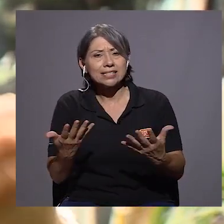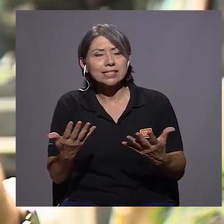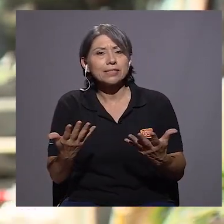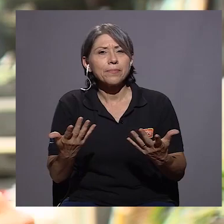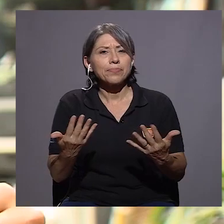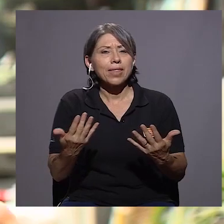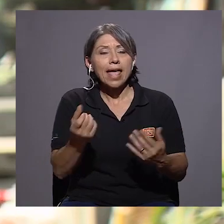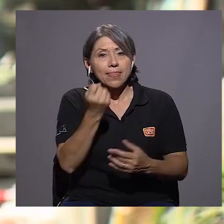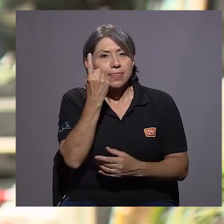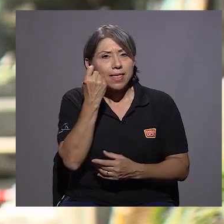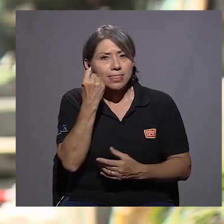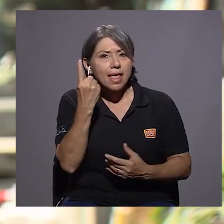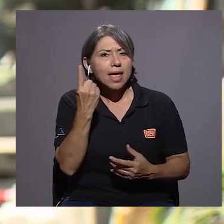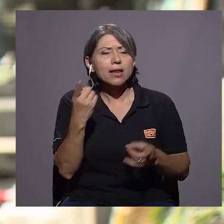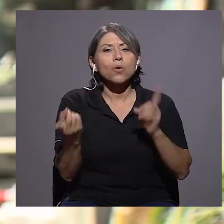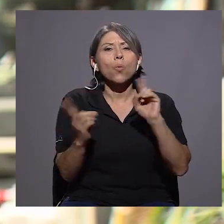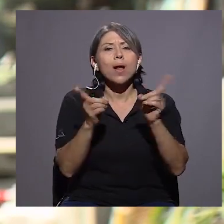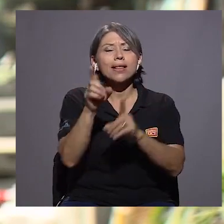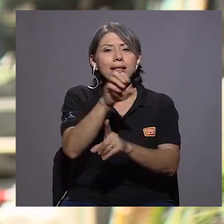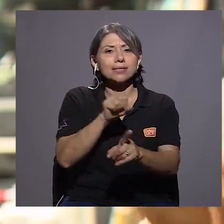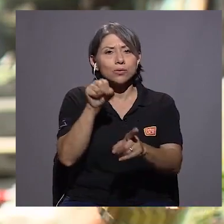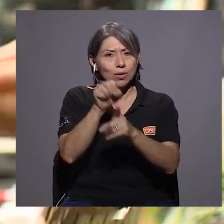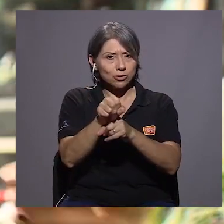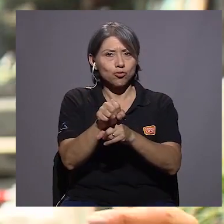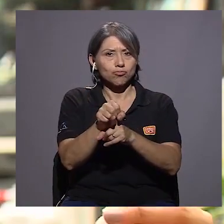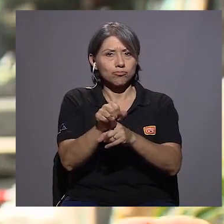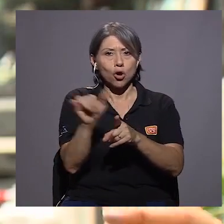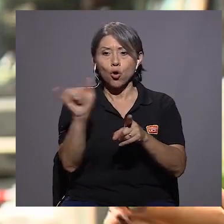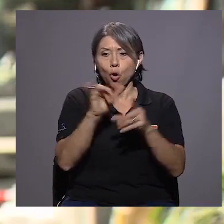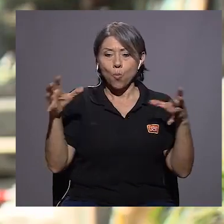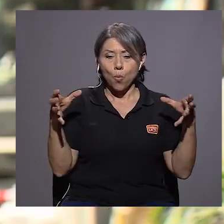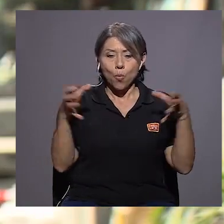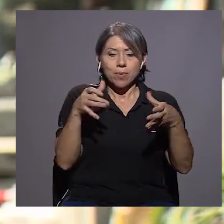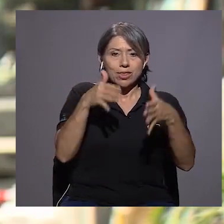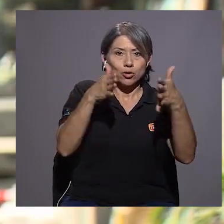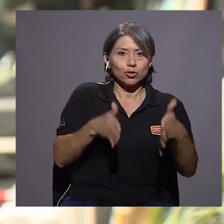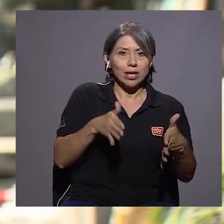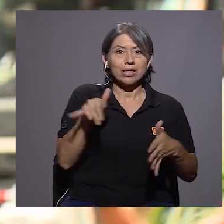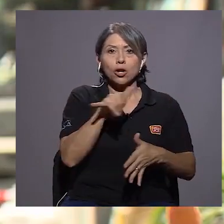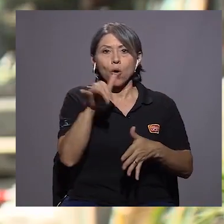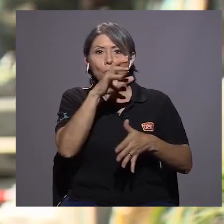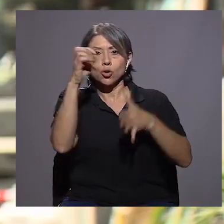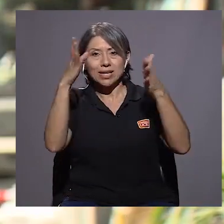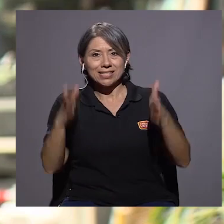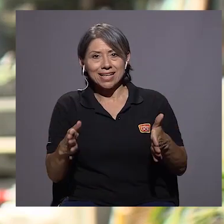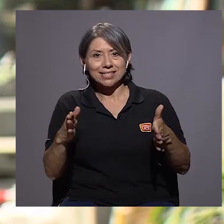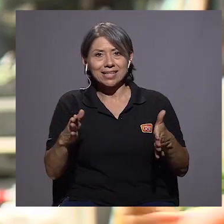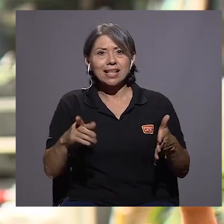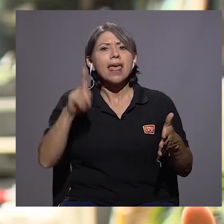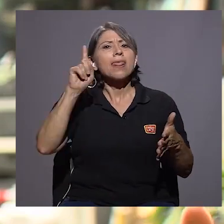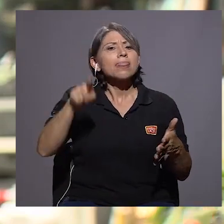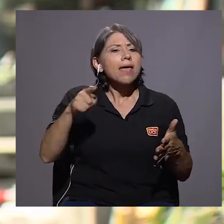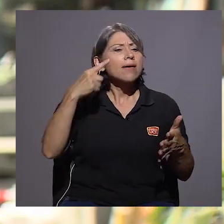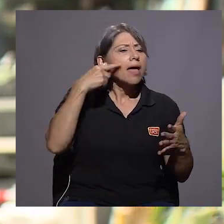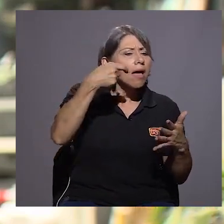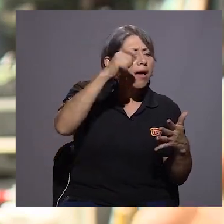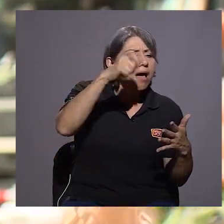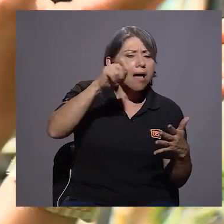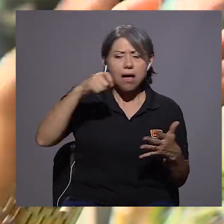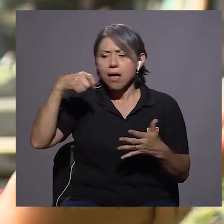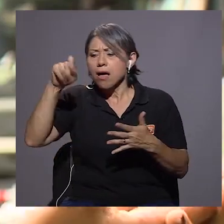primer paso que hay que hacer es entender cuál es la situación como movimiento estudiantil y como